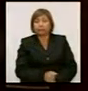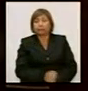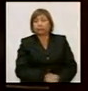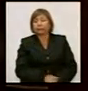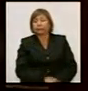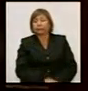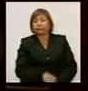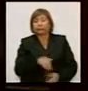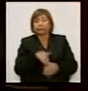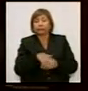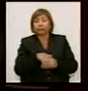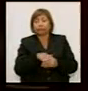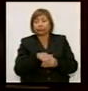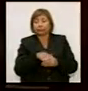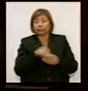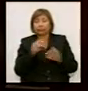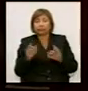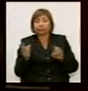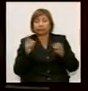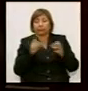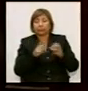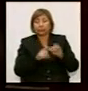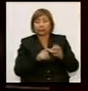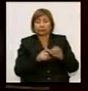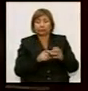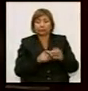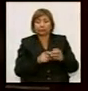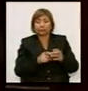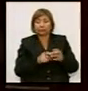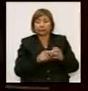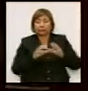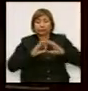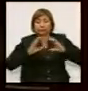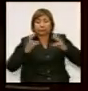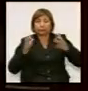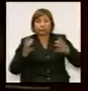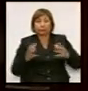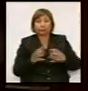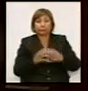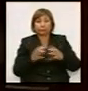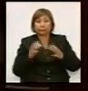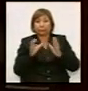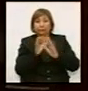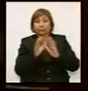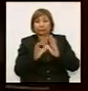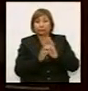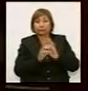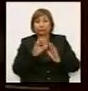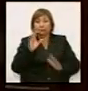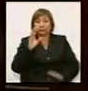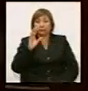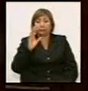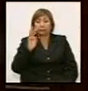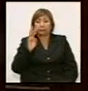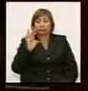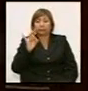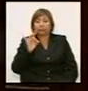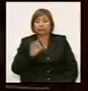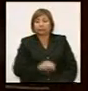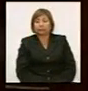en que integré la Asamblea Constituyente del año 68.